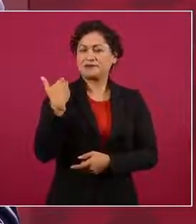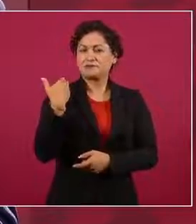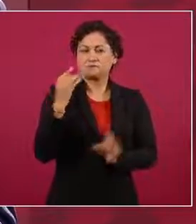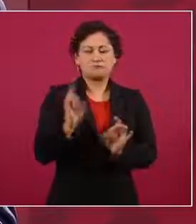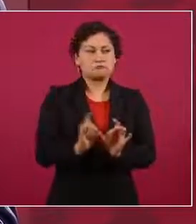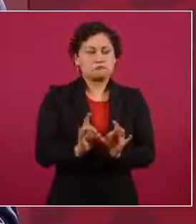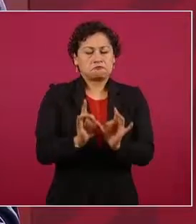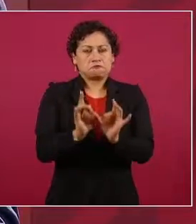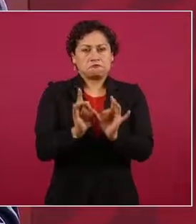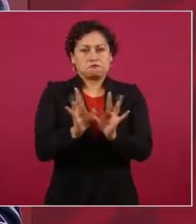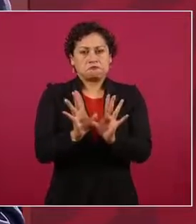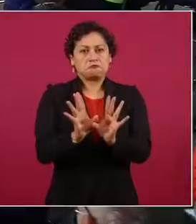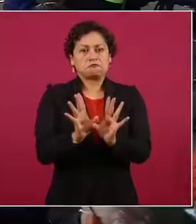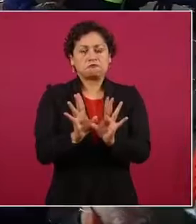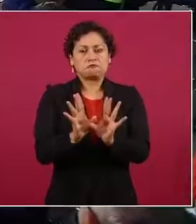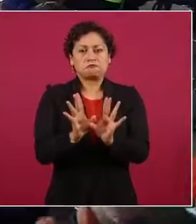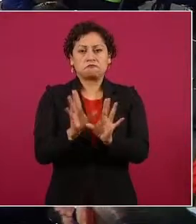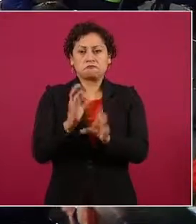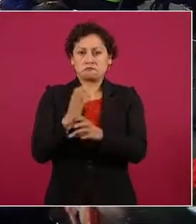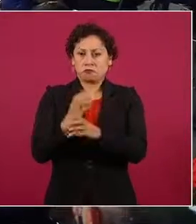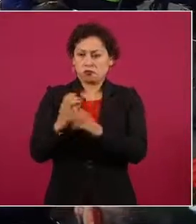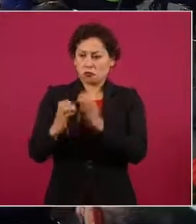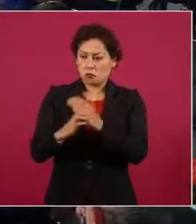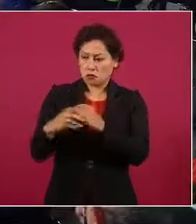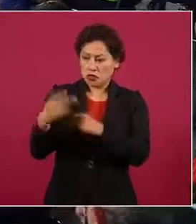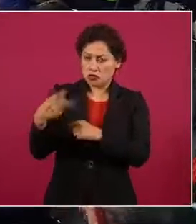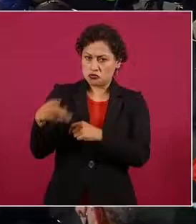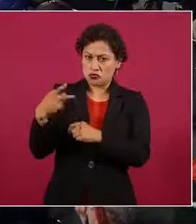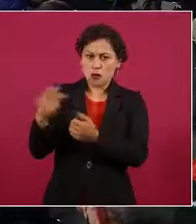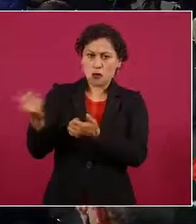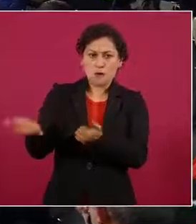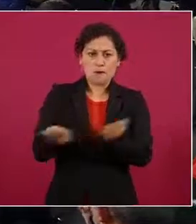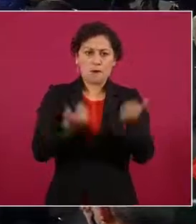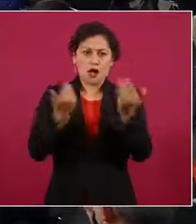a importar, supuestamente,